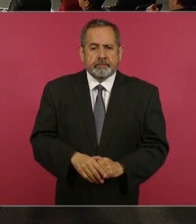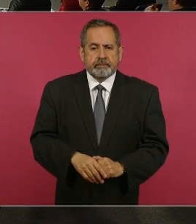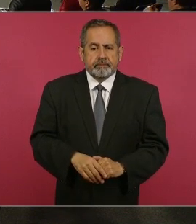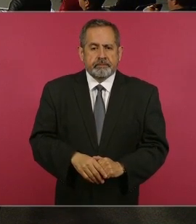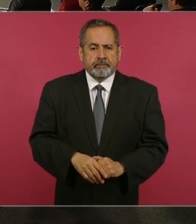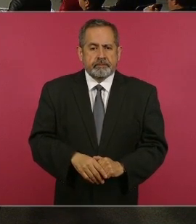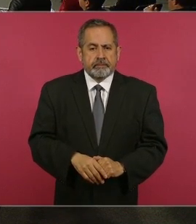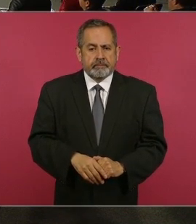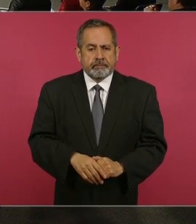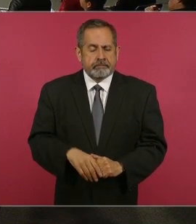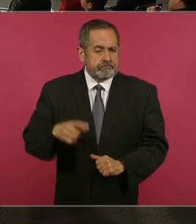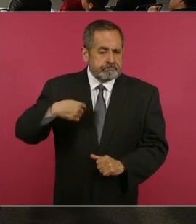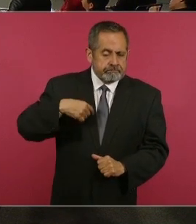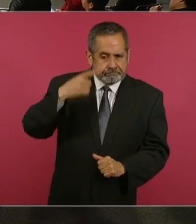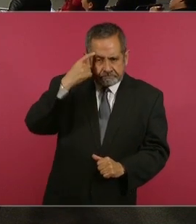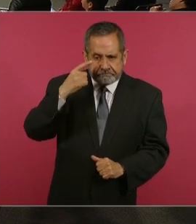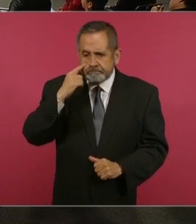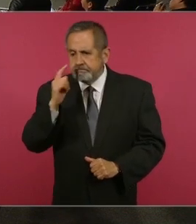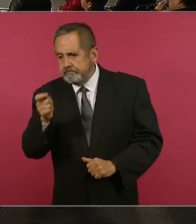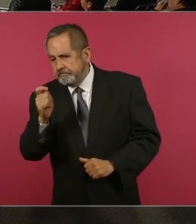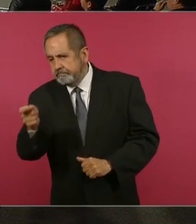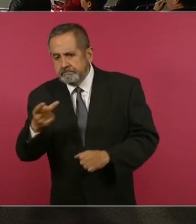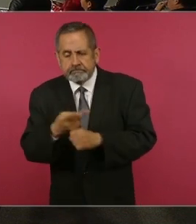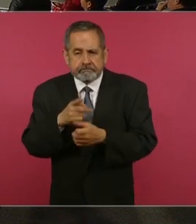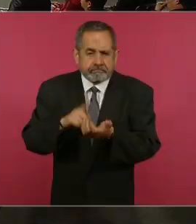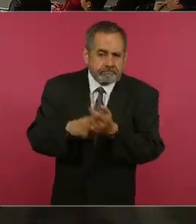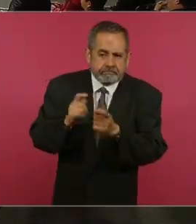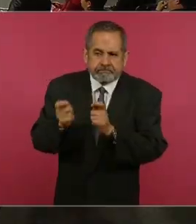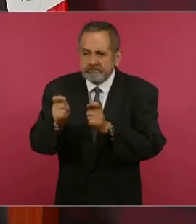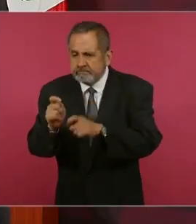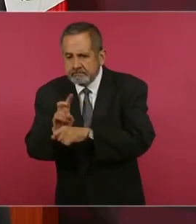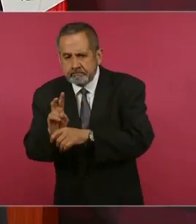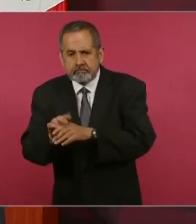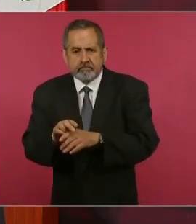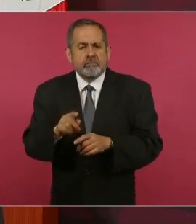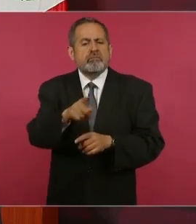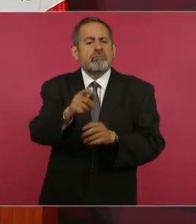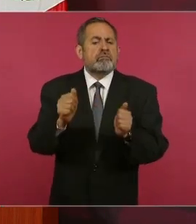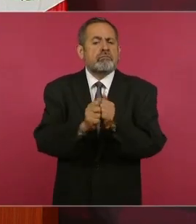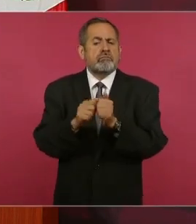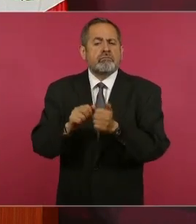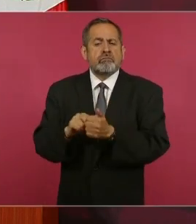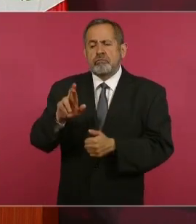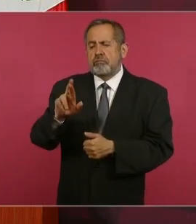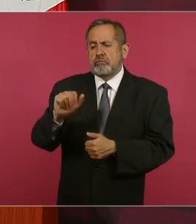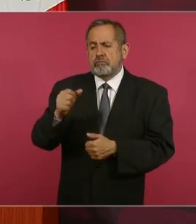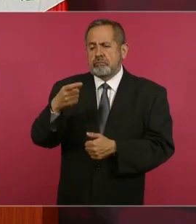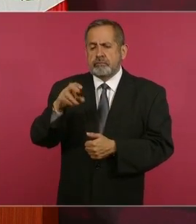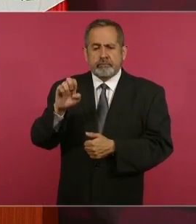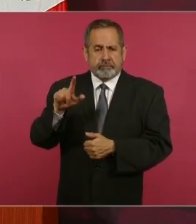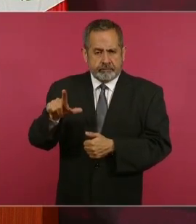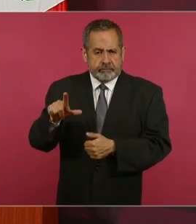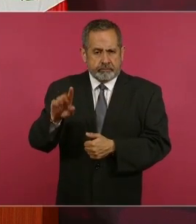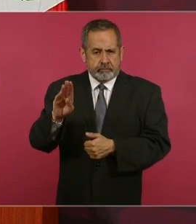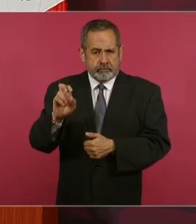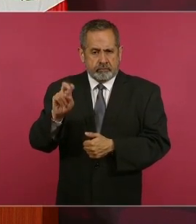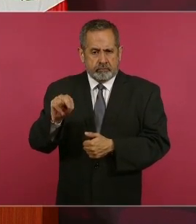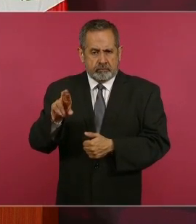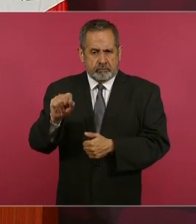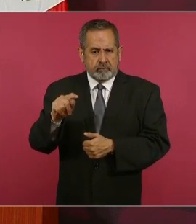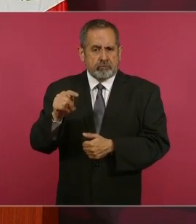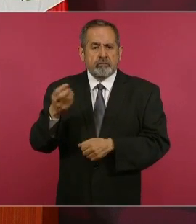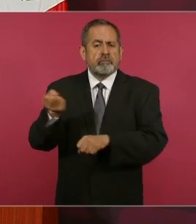estar pendientes con Raquel Buenrostro, la secretaria de Economía, que